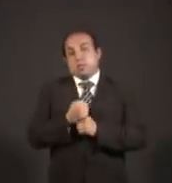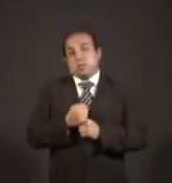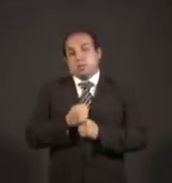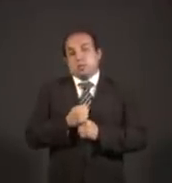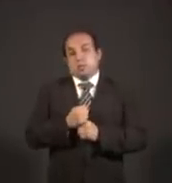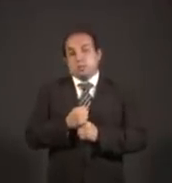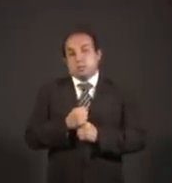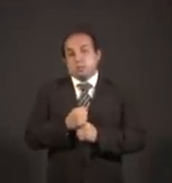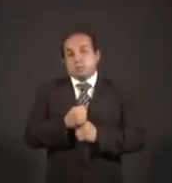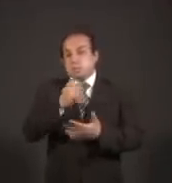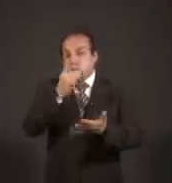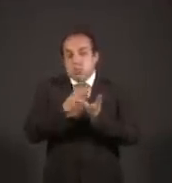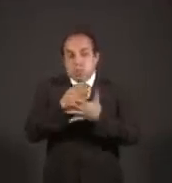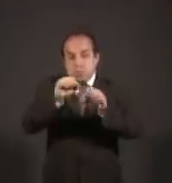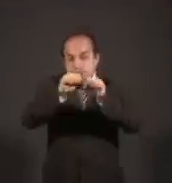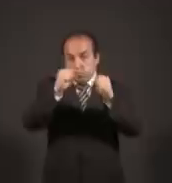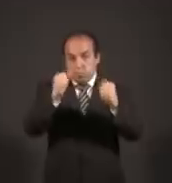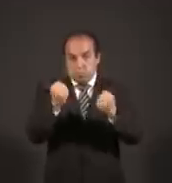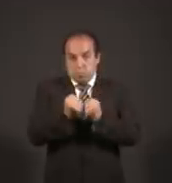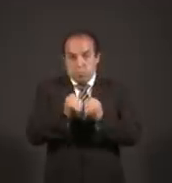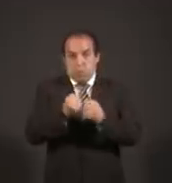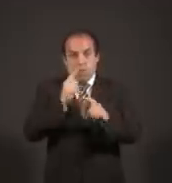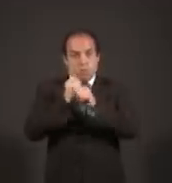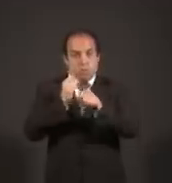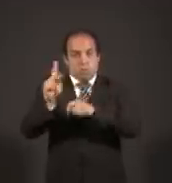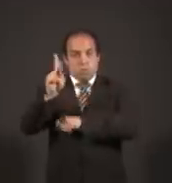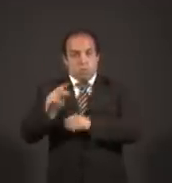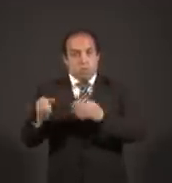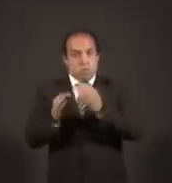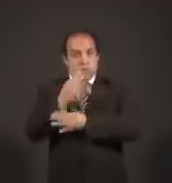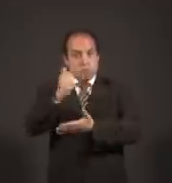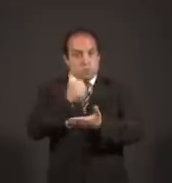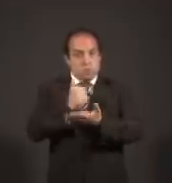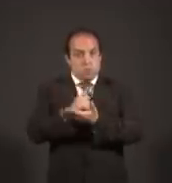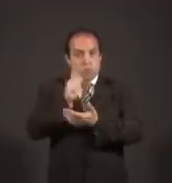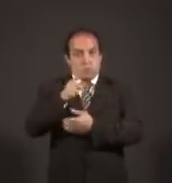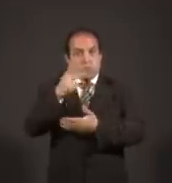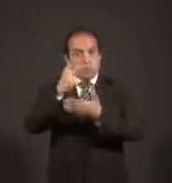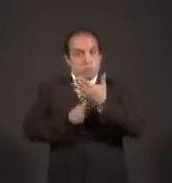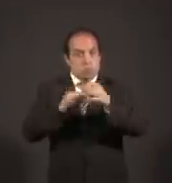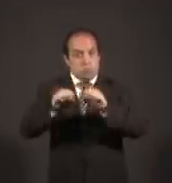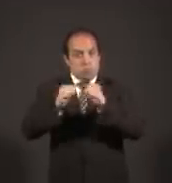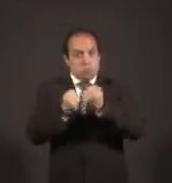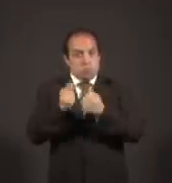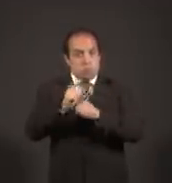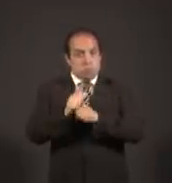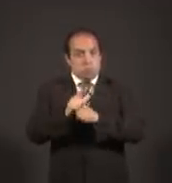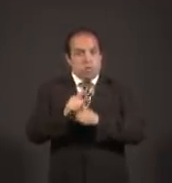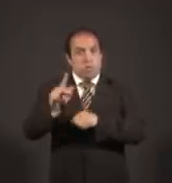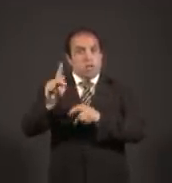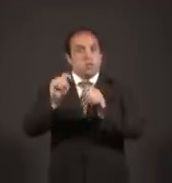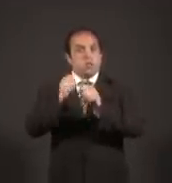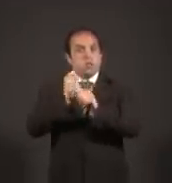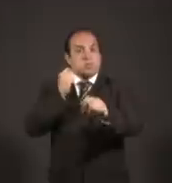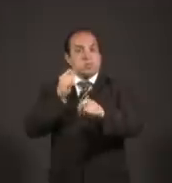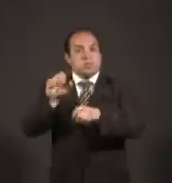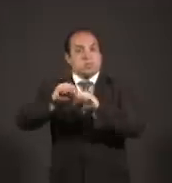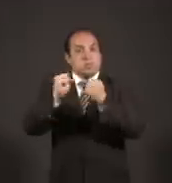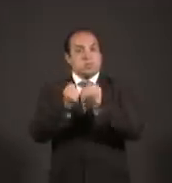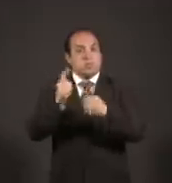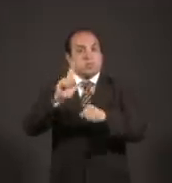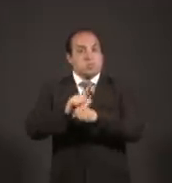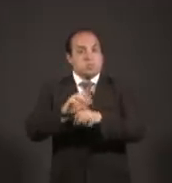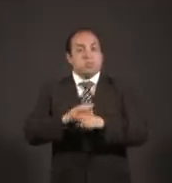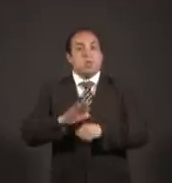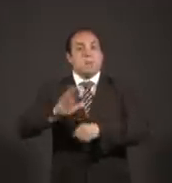no solamente un sistema de transporte público nuevo en la ciudad, sino es un programa social, es un transporte social. ¿Por qué? Al